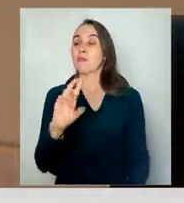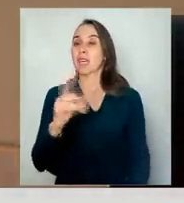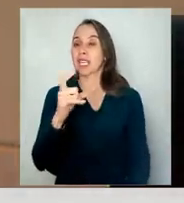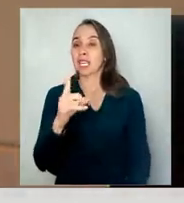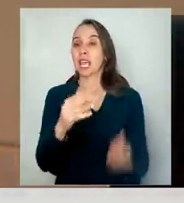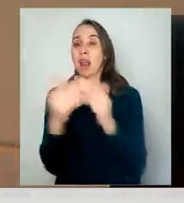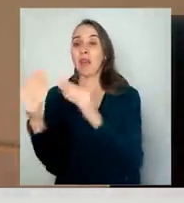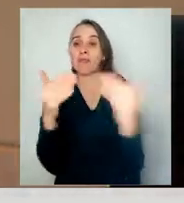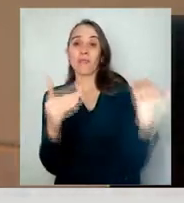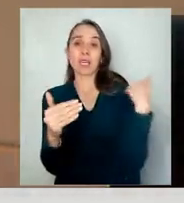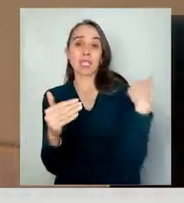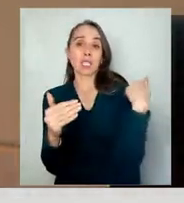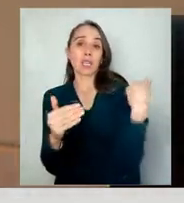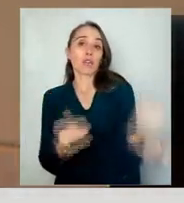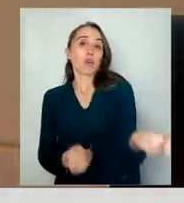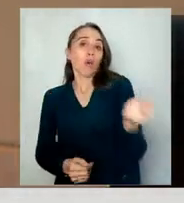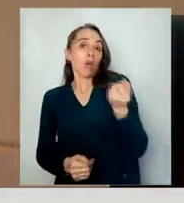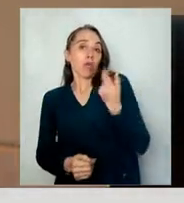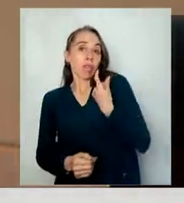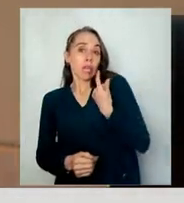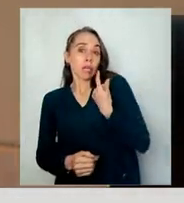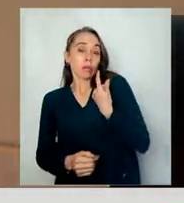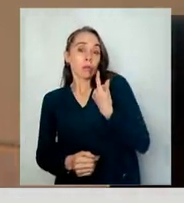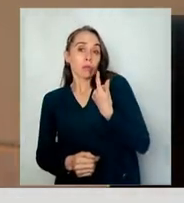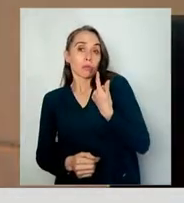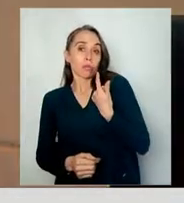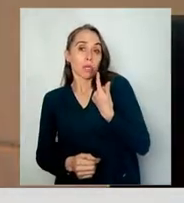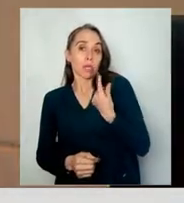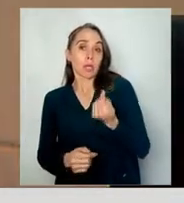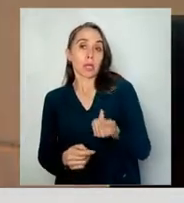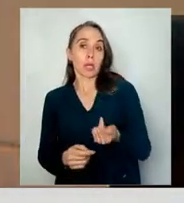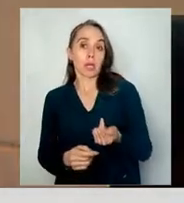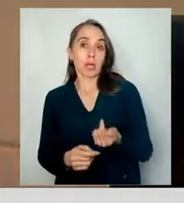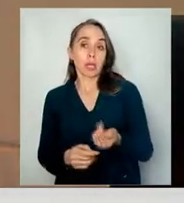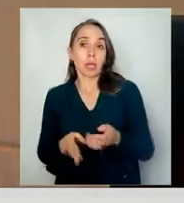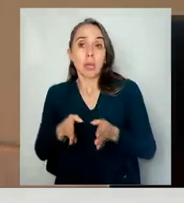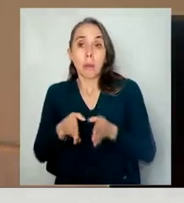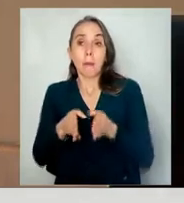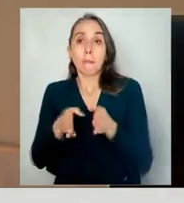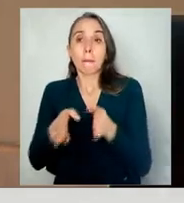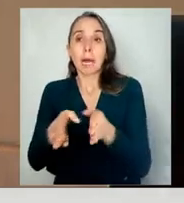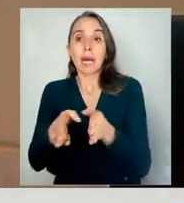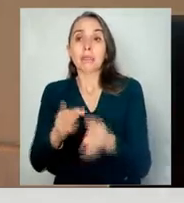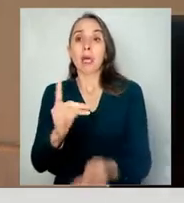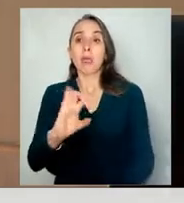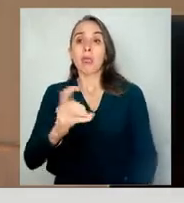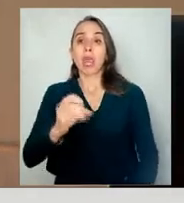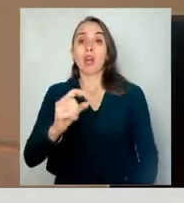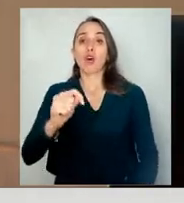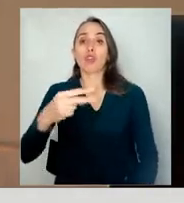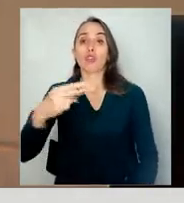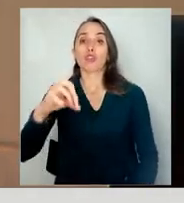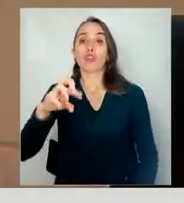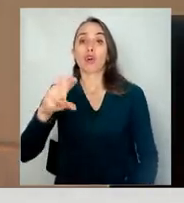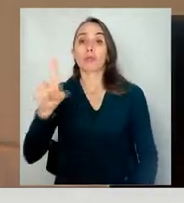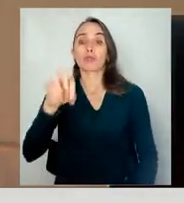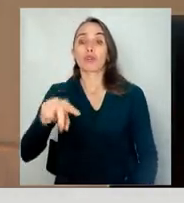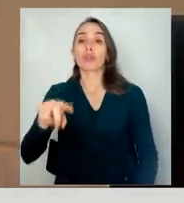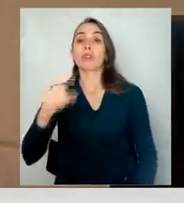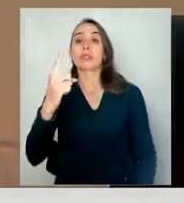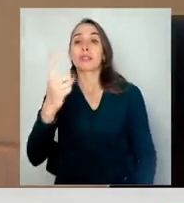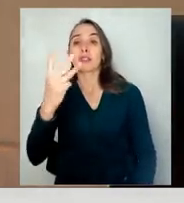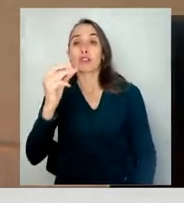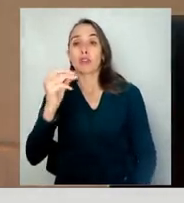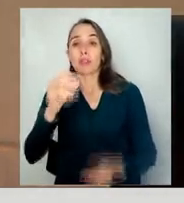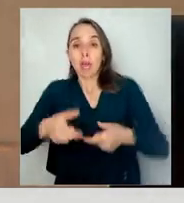llegar la denuncia de filtraciones de agua en el pasaje Diego Thompson número 130 por culpa de esta